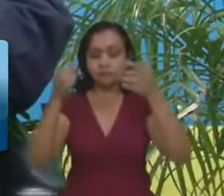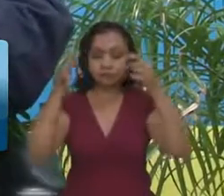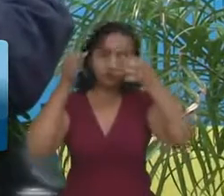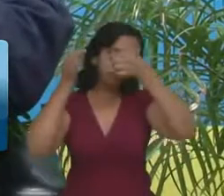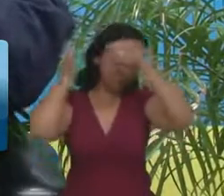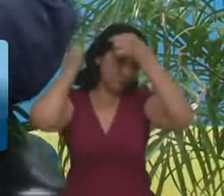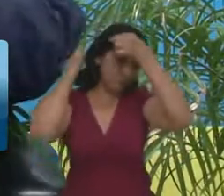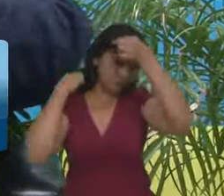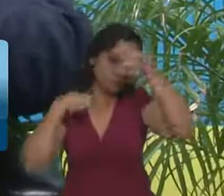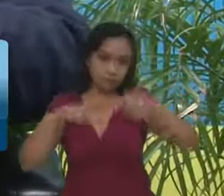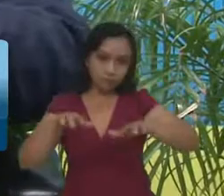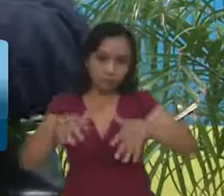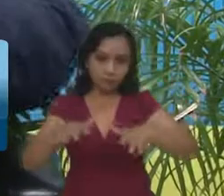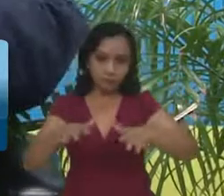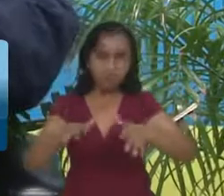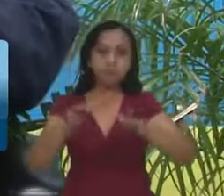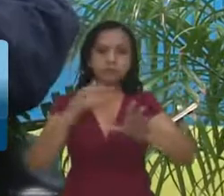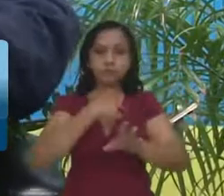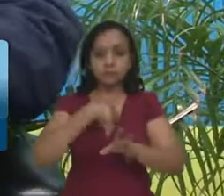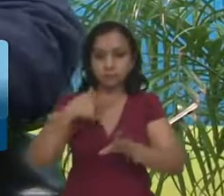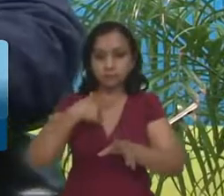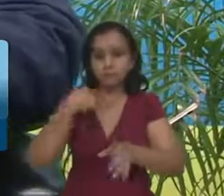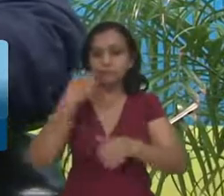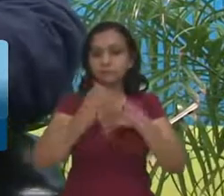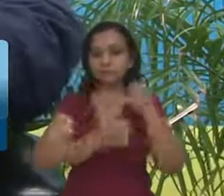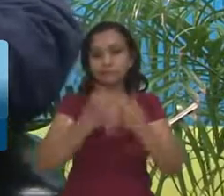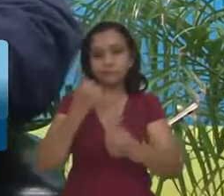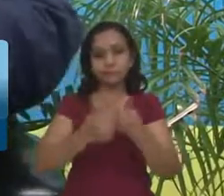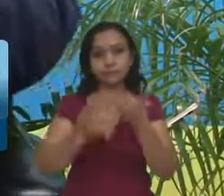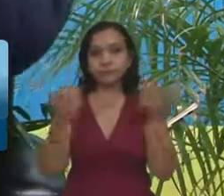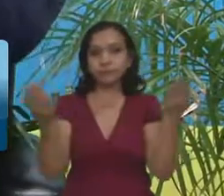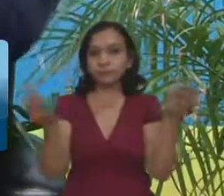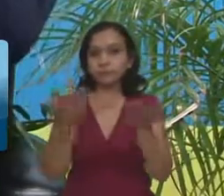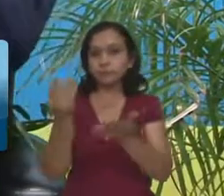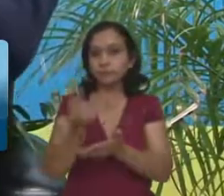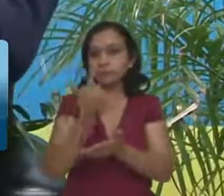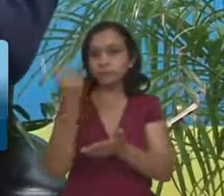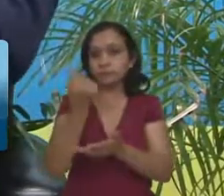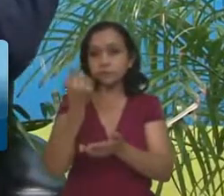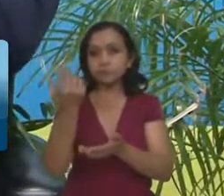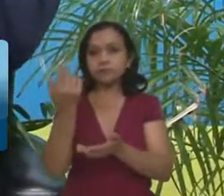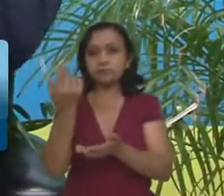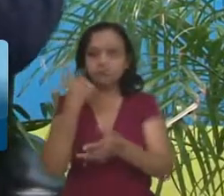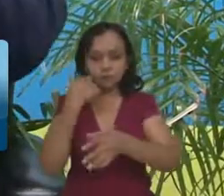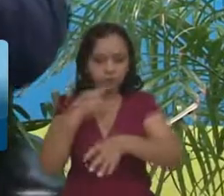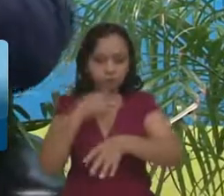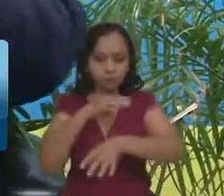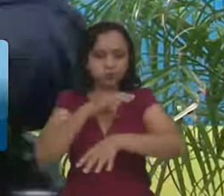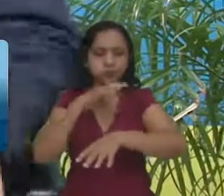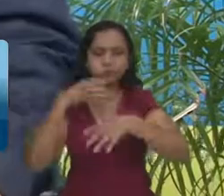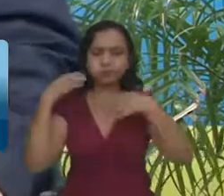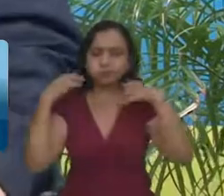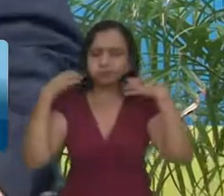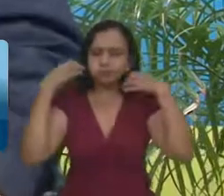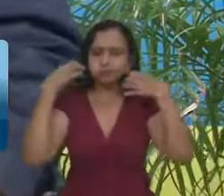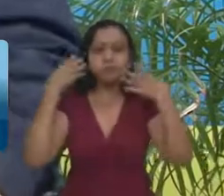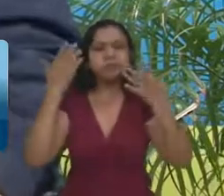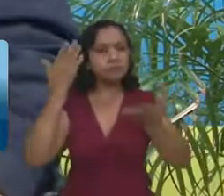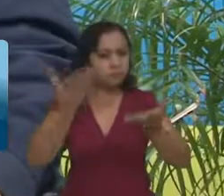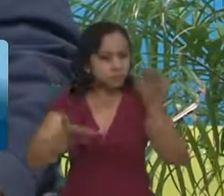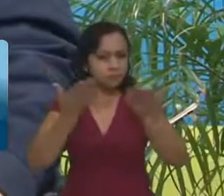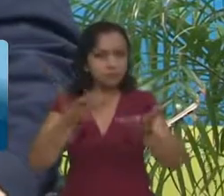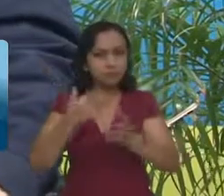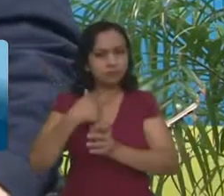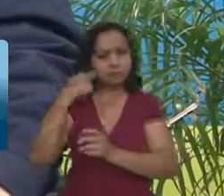que lo va, en este caso, destruyendo, o solamente un proceso inflamatorio cuando son mecánicas. Yo pensaba que